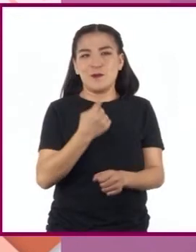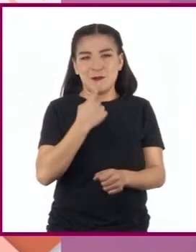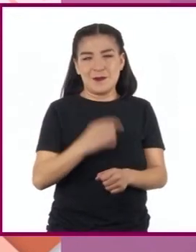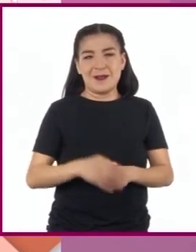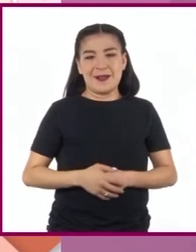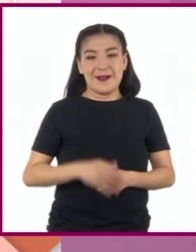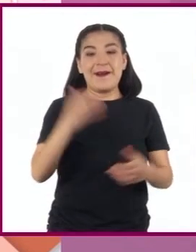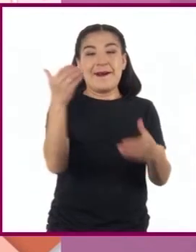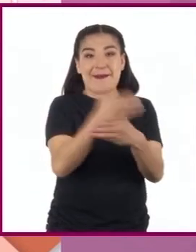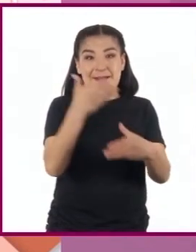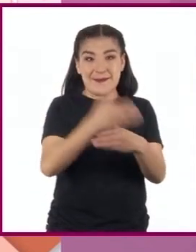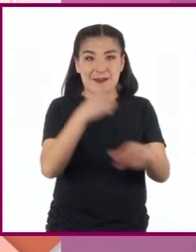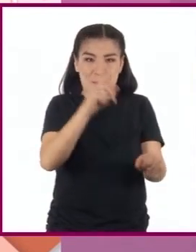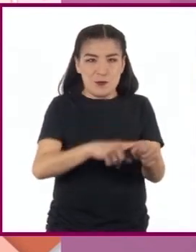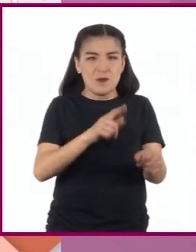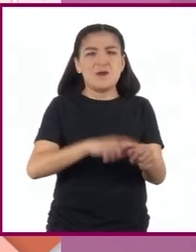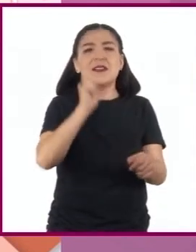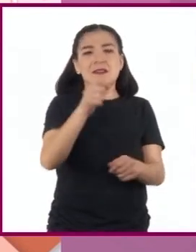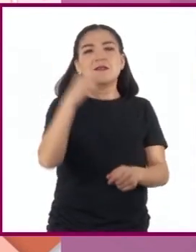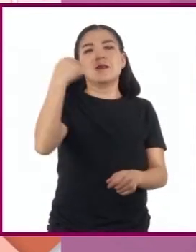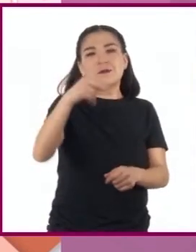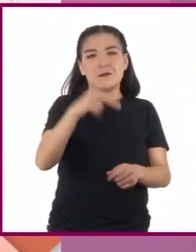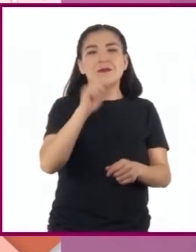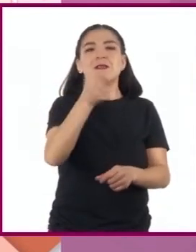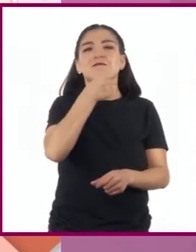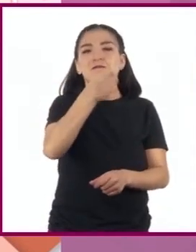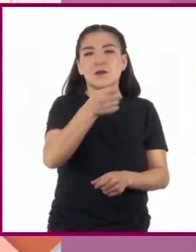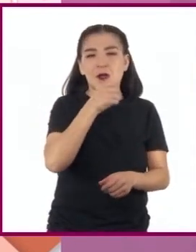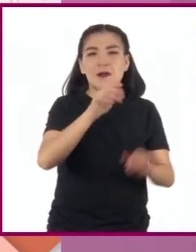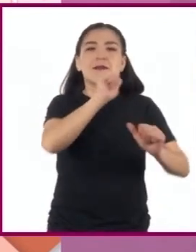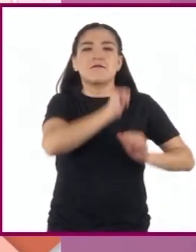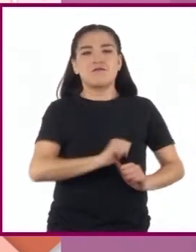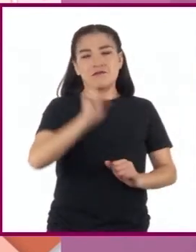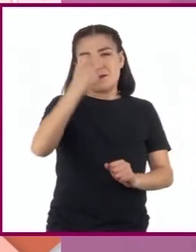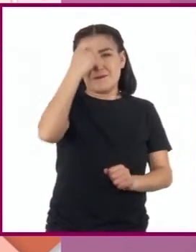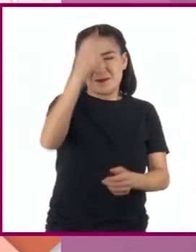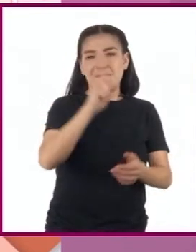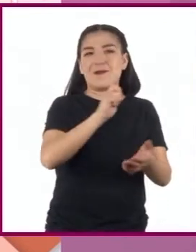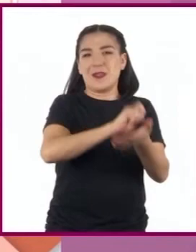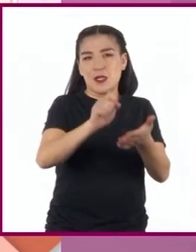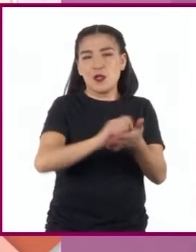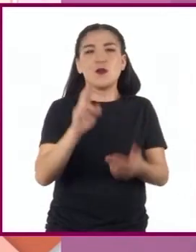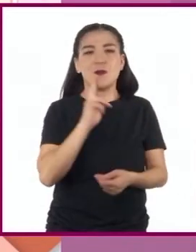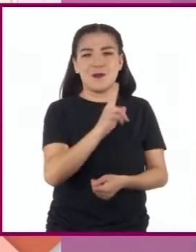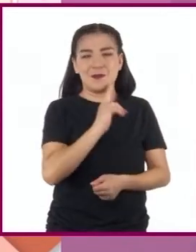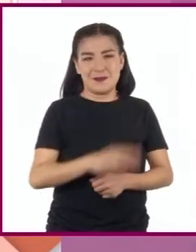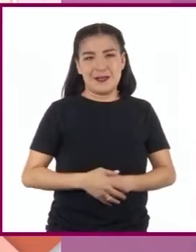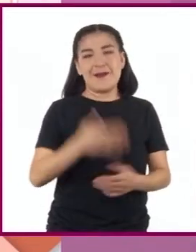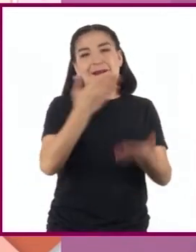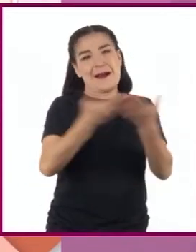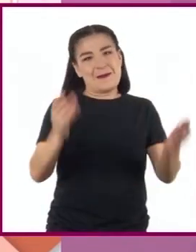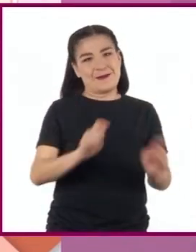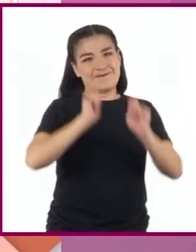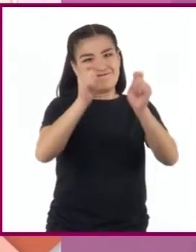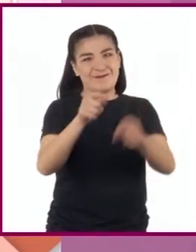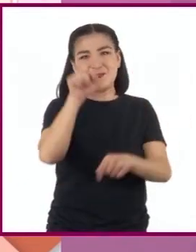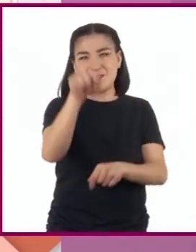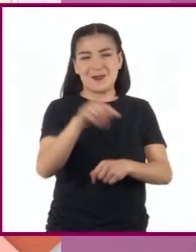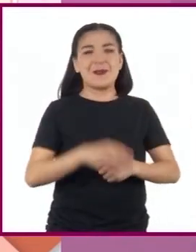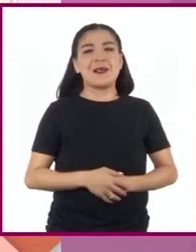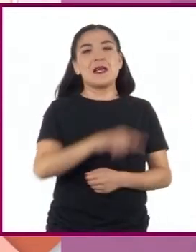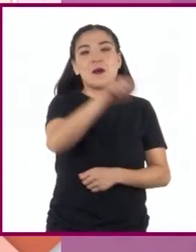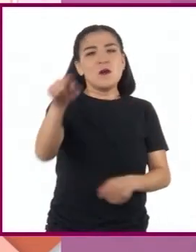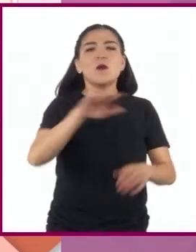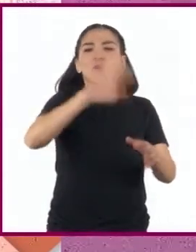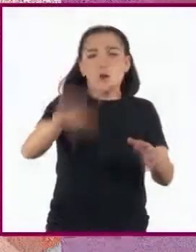Con café se menciona el nombre del periodista, autor de la noticia. Ahora les toca a ustedes. Busquen en